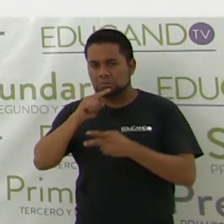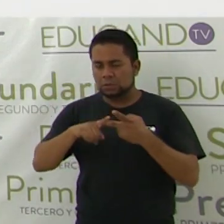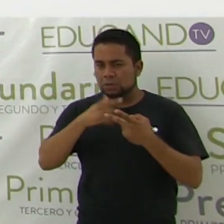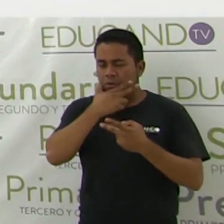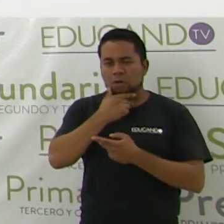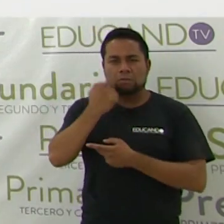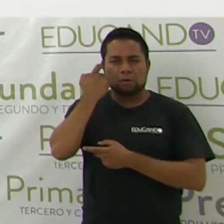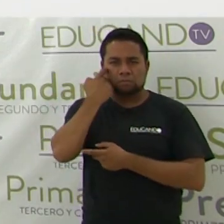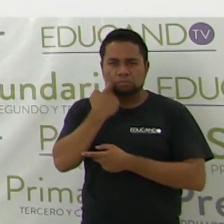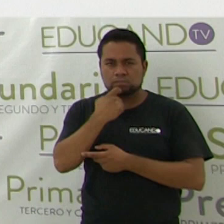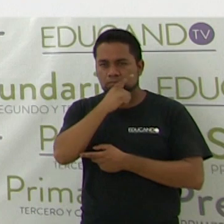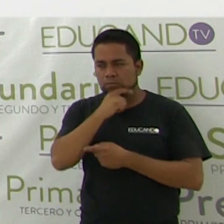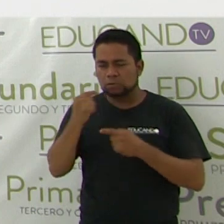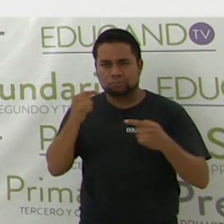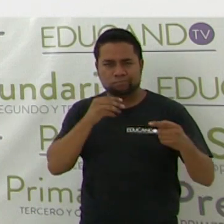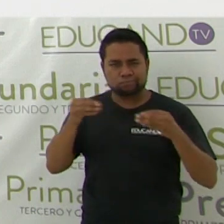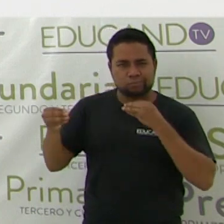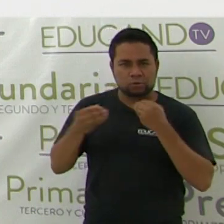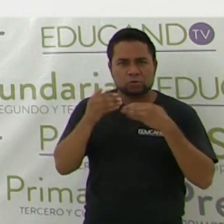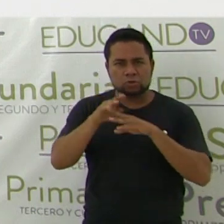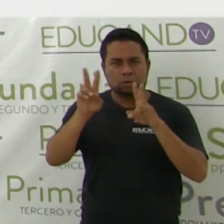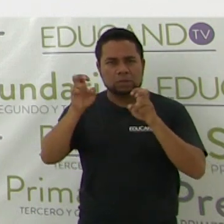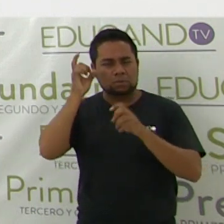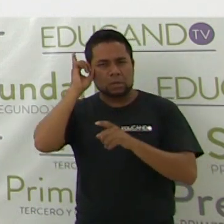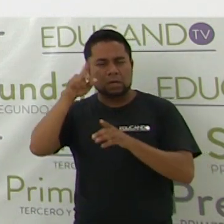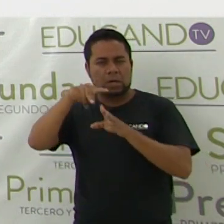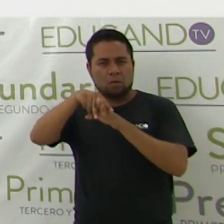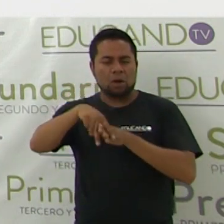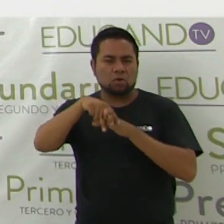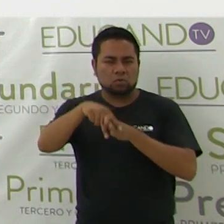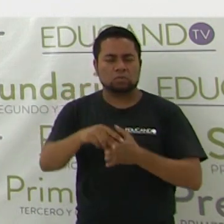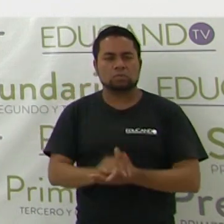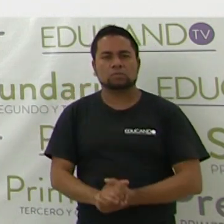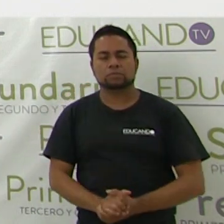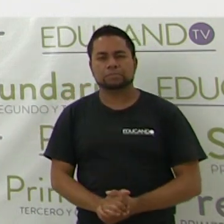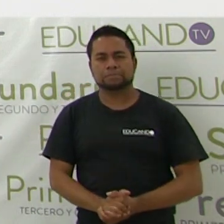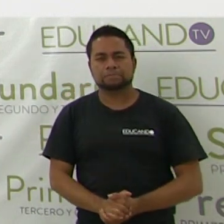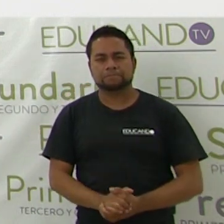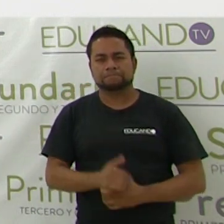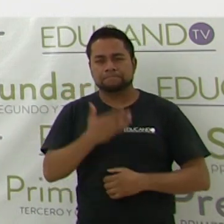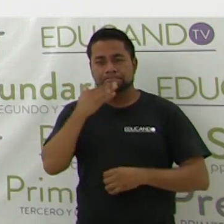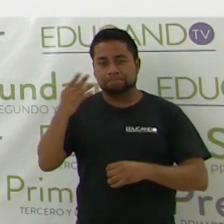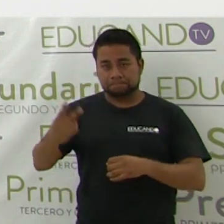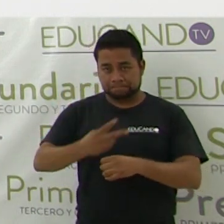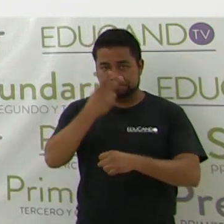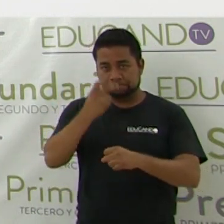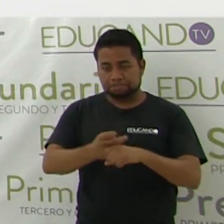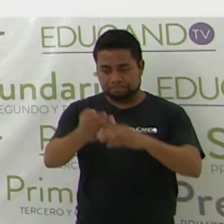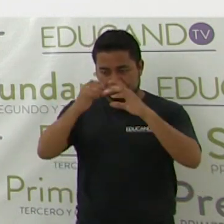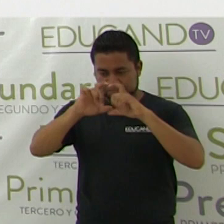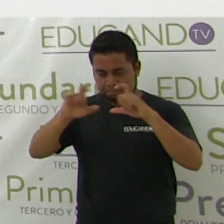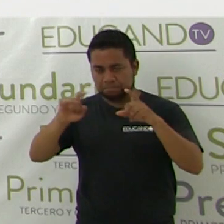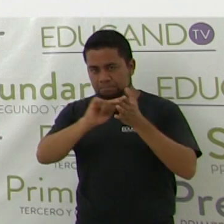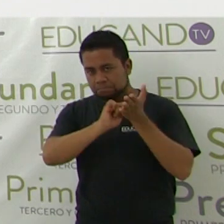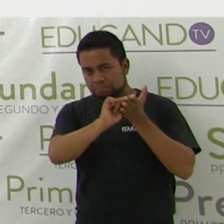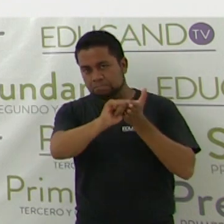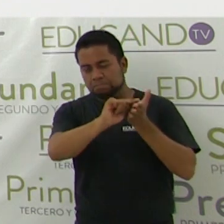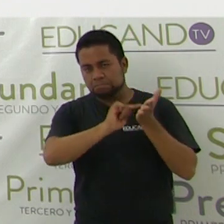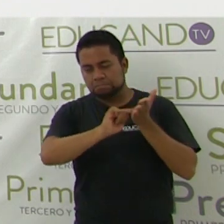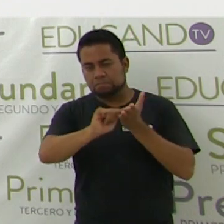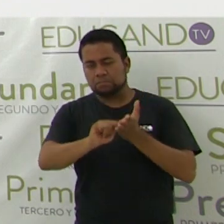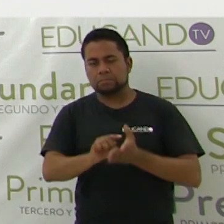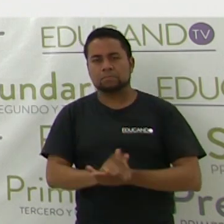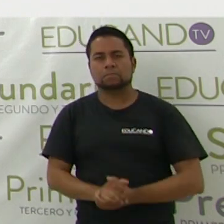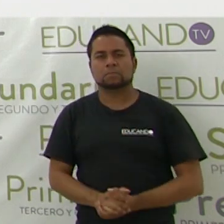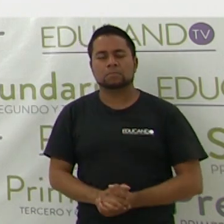y están discutiendo acerca de un caballo. Bien, el segundo párrafo, otra vez con el dedo, es: no hay